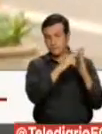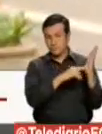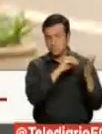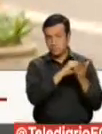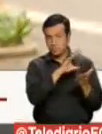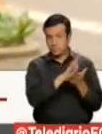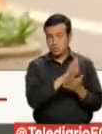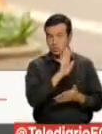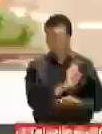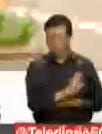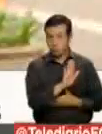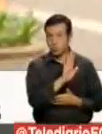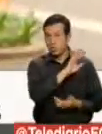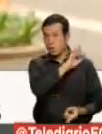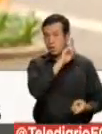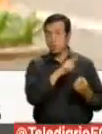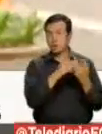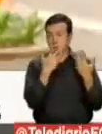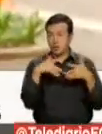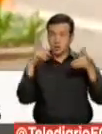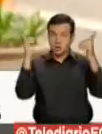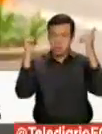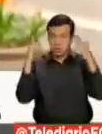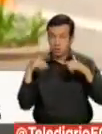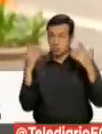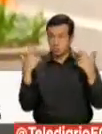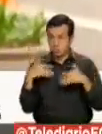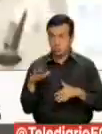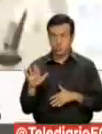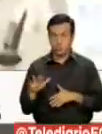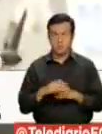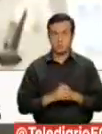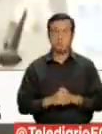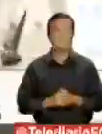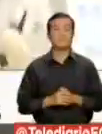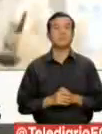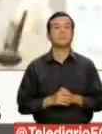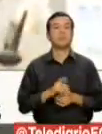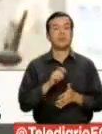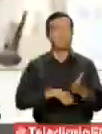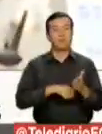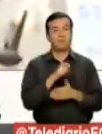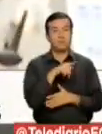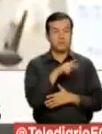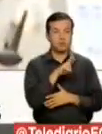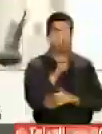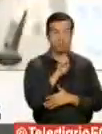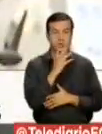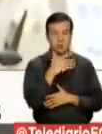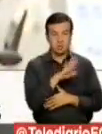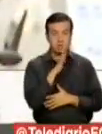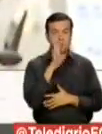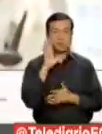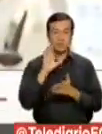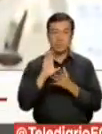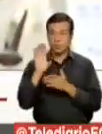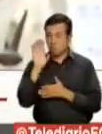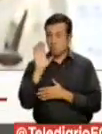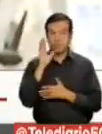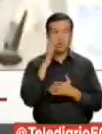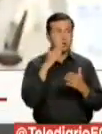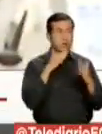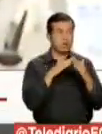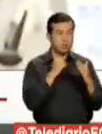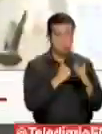para ella hasta que ya termine su colegio, ¿no? O sea, si apruebo el pre, como yo ya, aparte del colegio, me he educado en